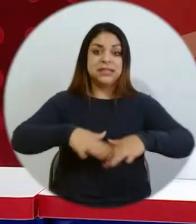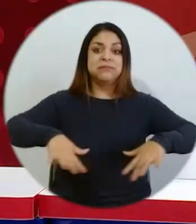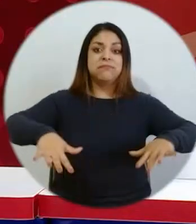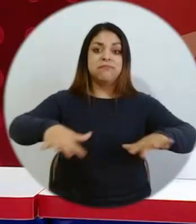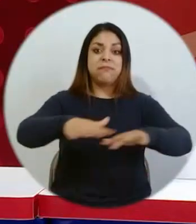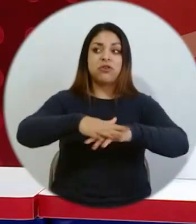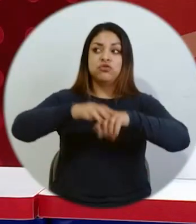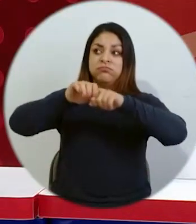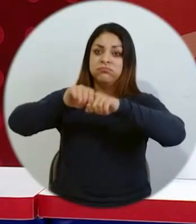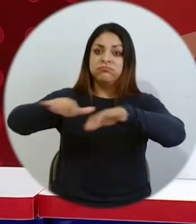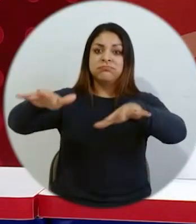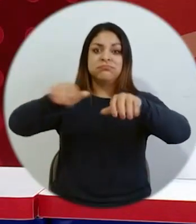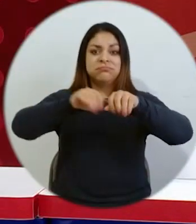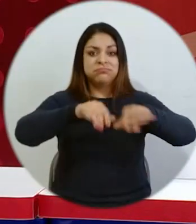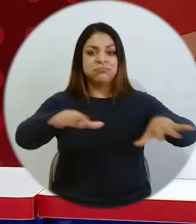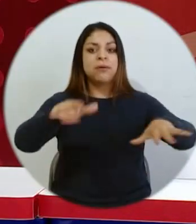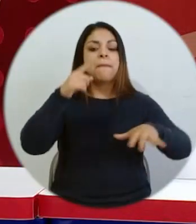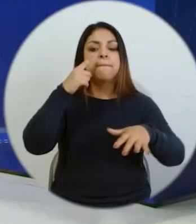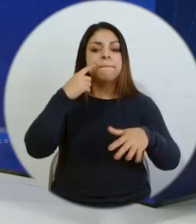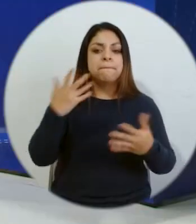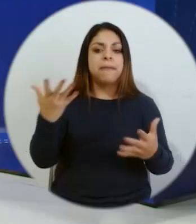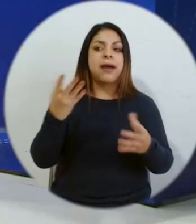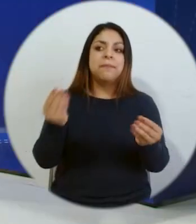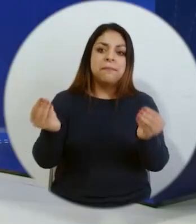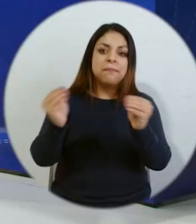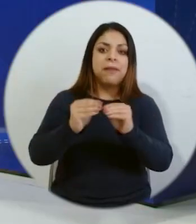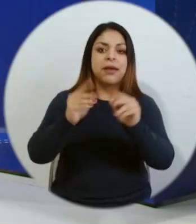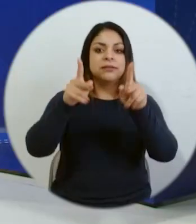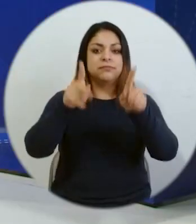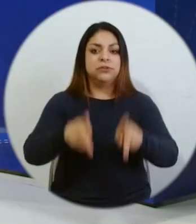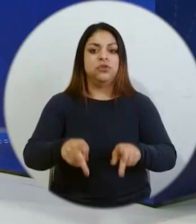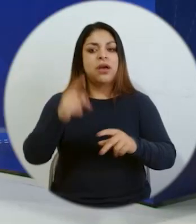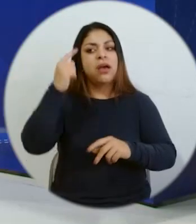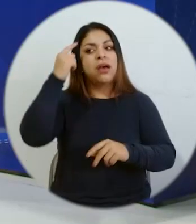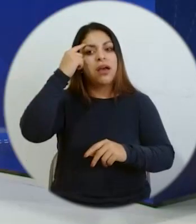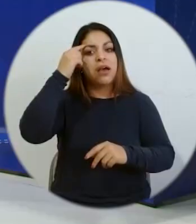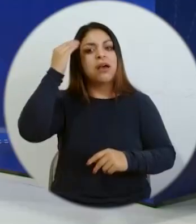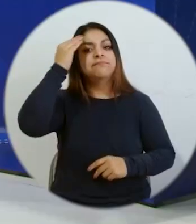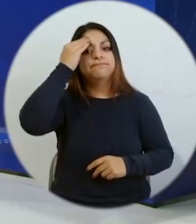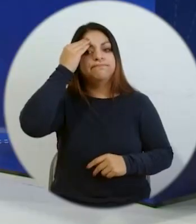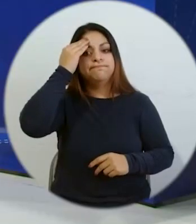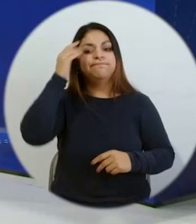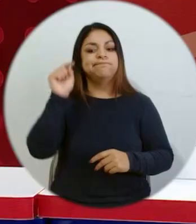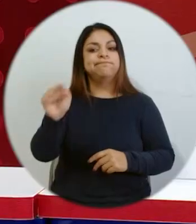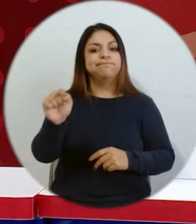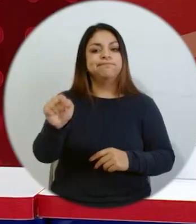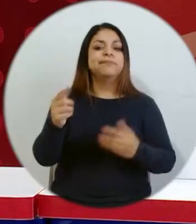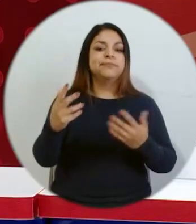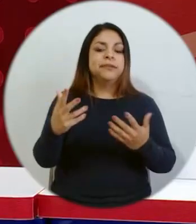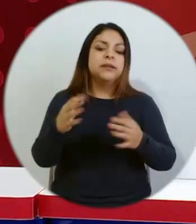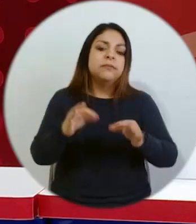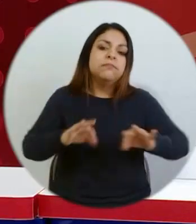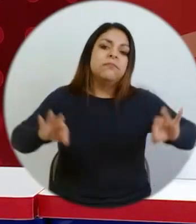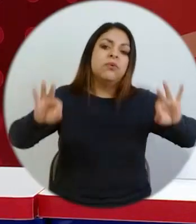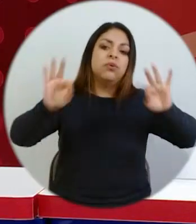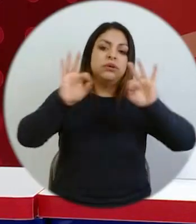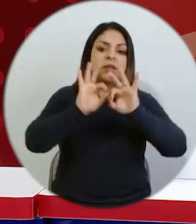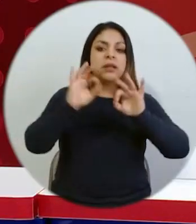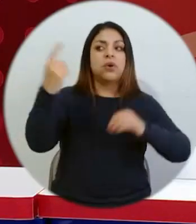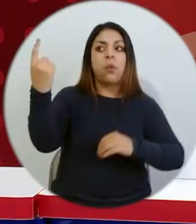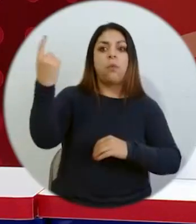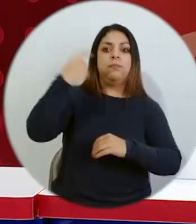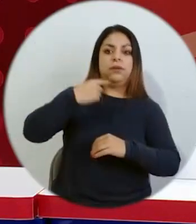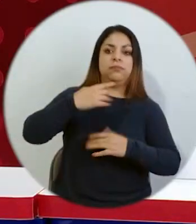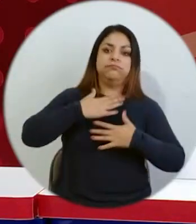este se repliquen en muchos lugares para que, como ustedes dicen, cada vez más personas tomen conciencia de esto, de que de alguna forma es